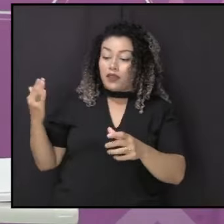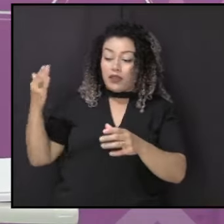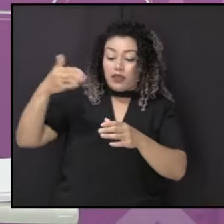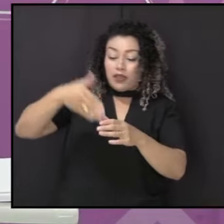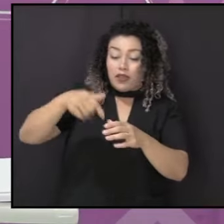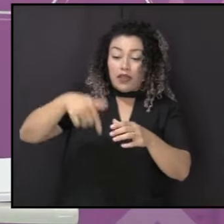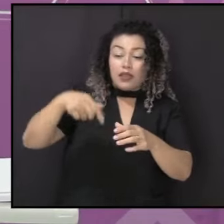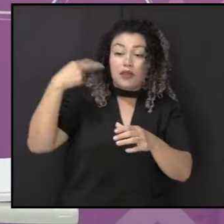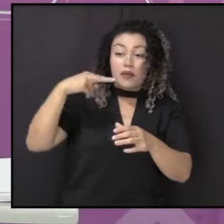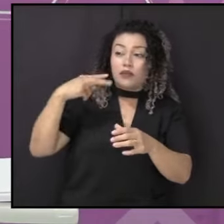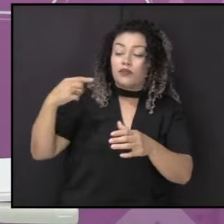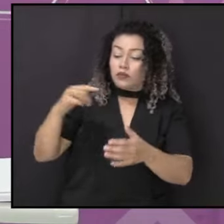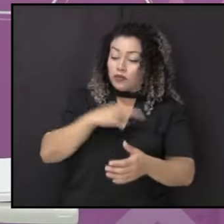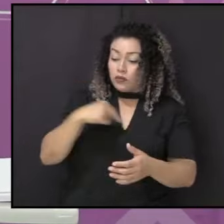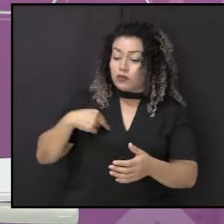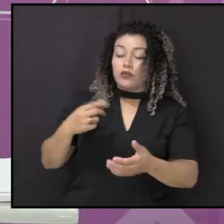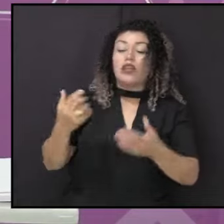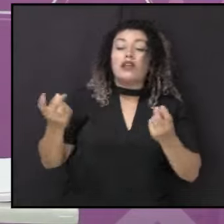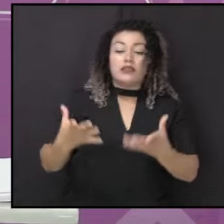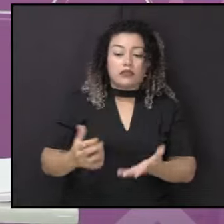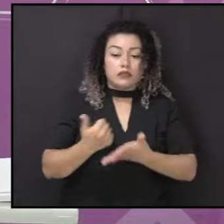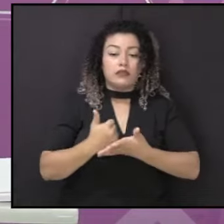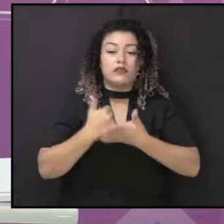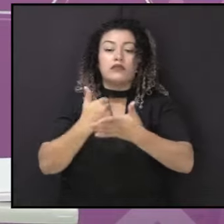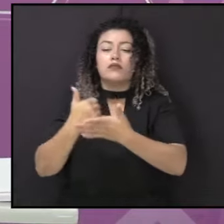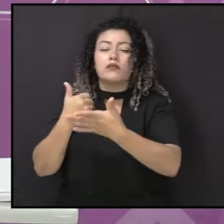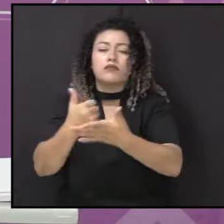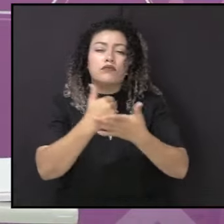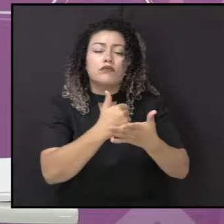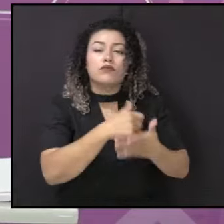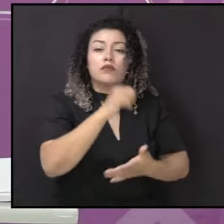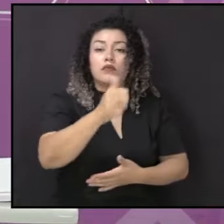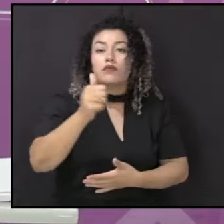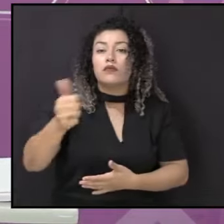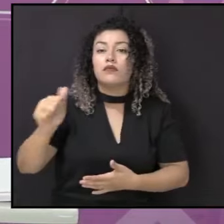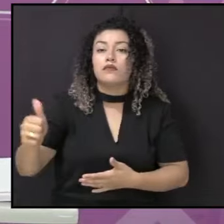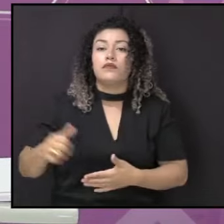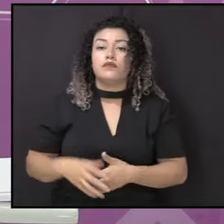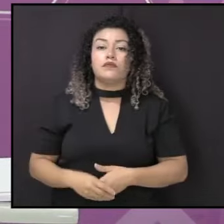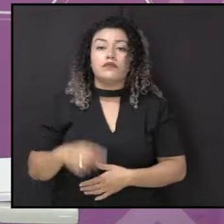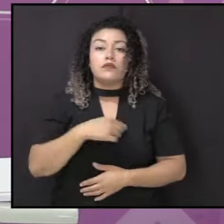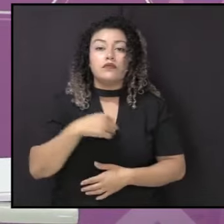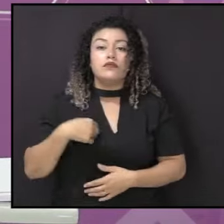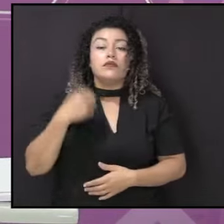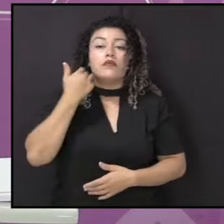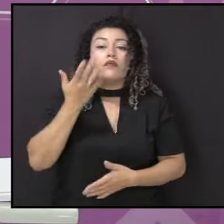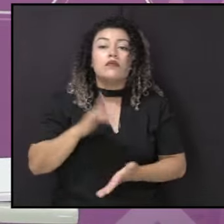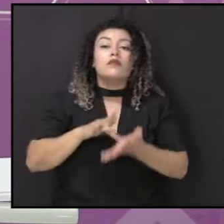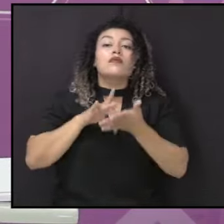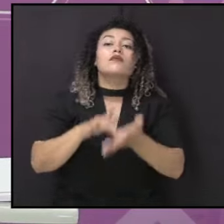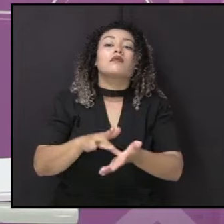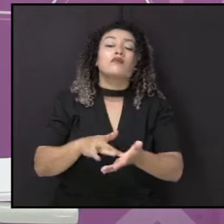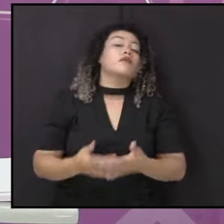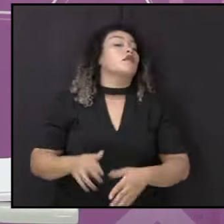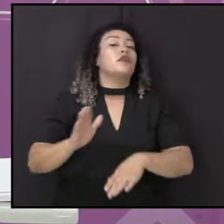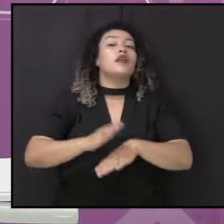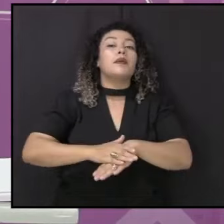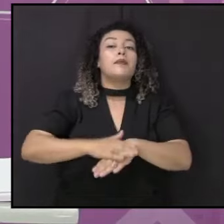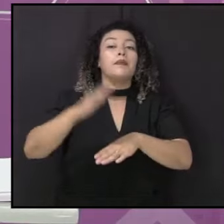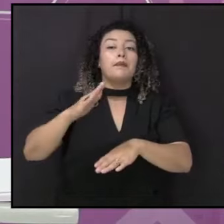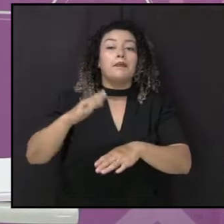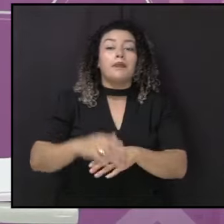en nuestro estado, porque es la única manera en la cual podemos también seguir cubriendo y dándole mayor